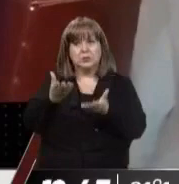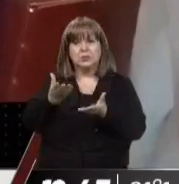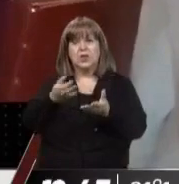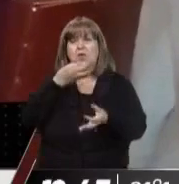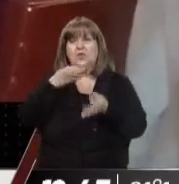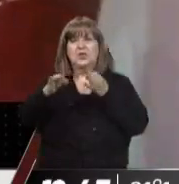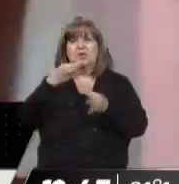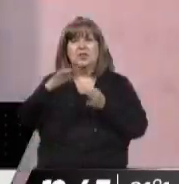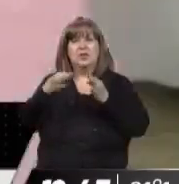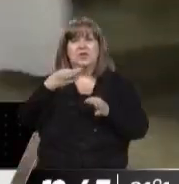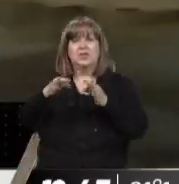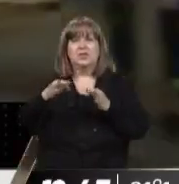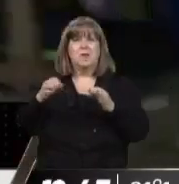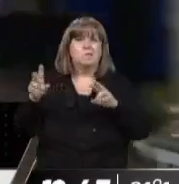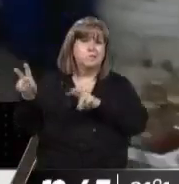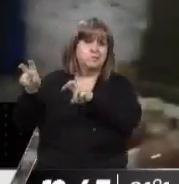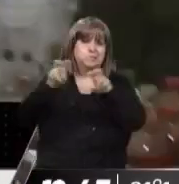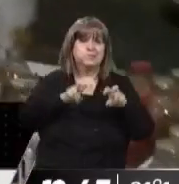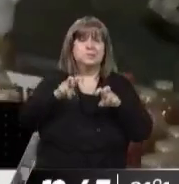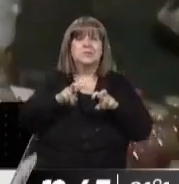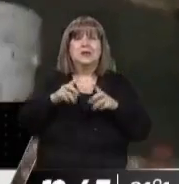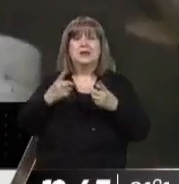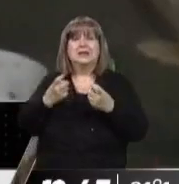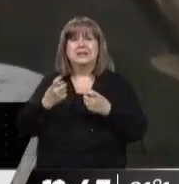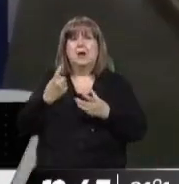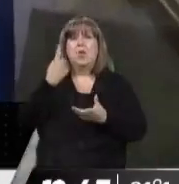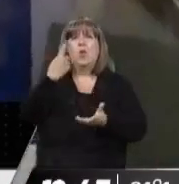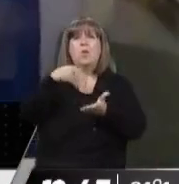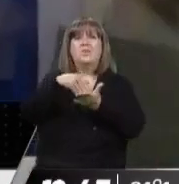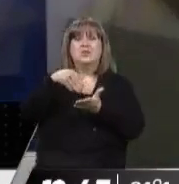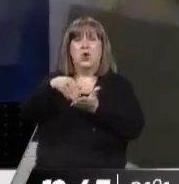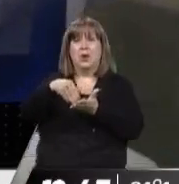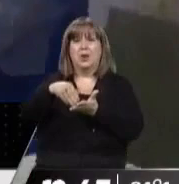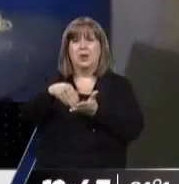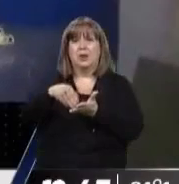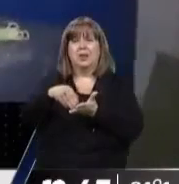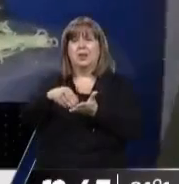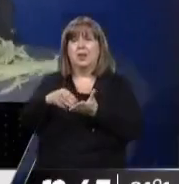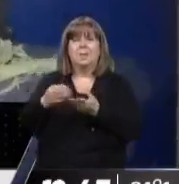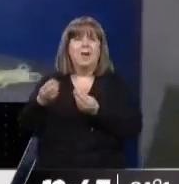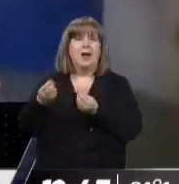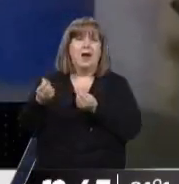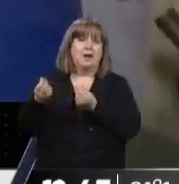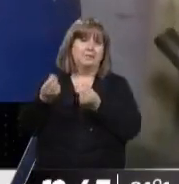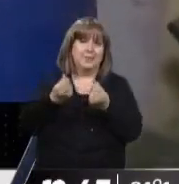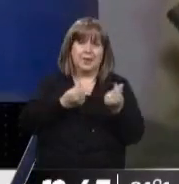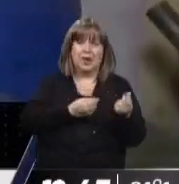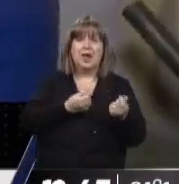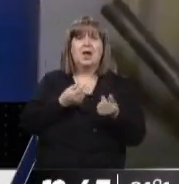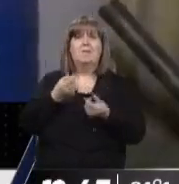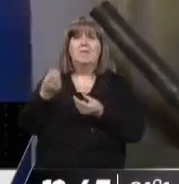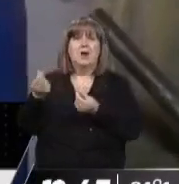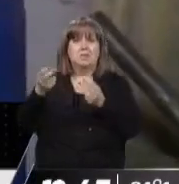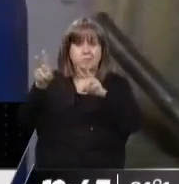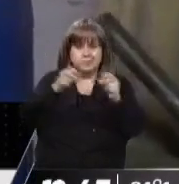es 1 millón de pesos para operar a Benicio, que está acá la tía, que ha llegado hasta acá? Priscila, te saludo. Bueno, estamos sorprendidos